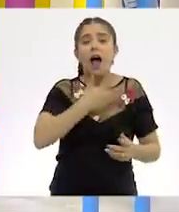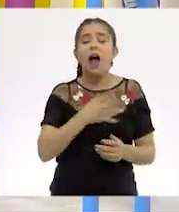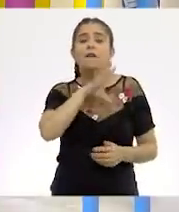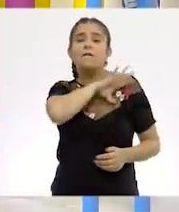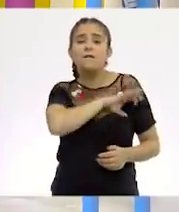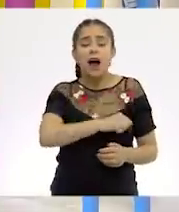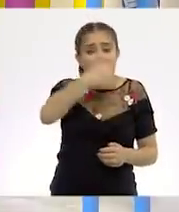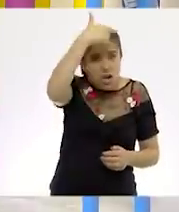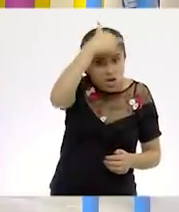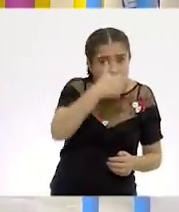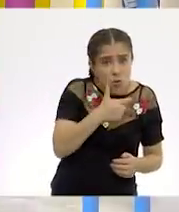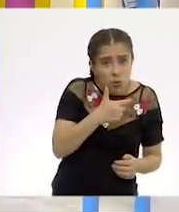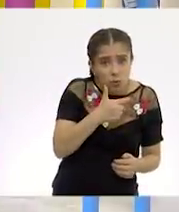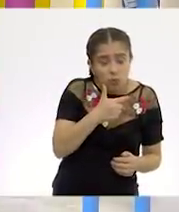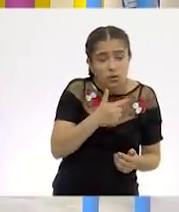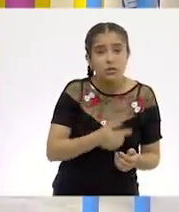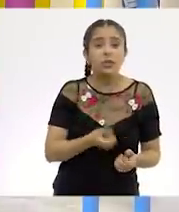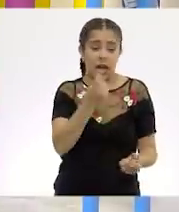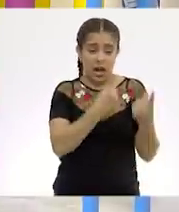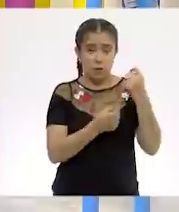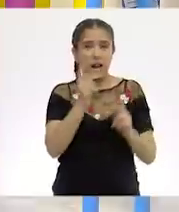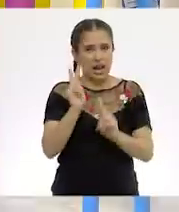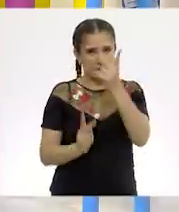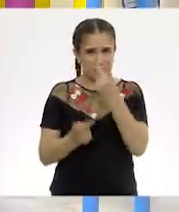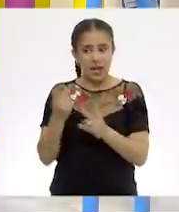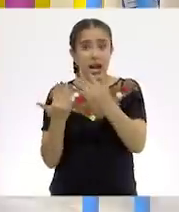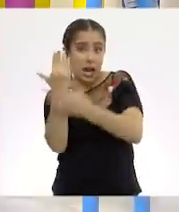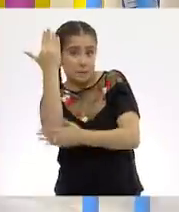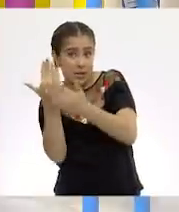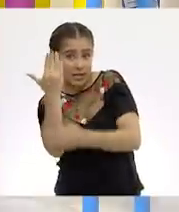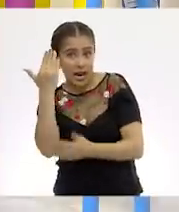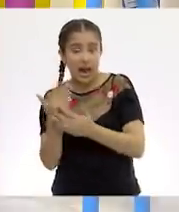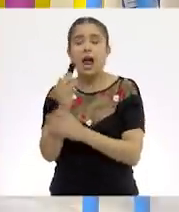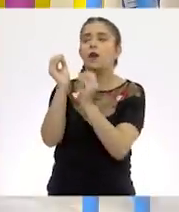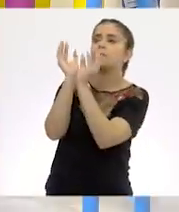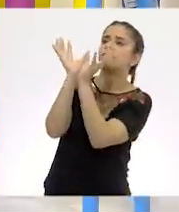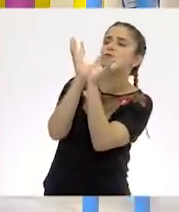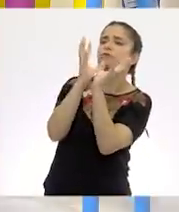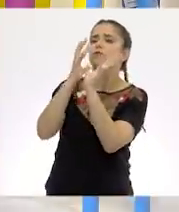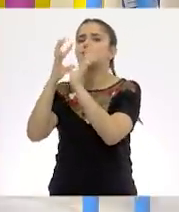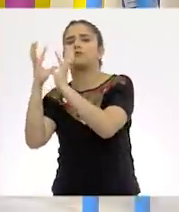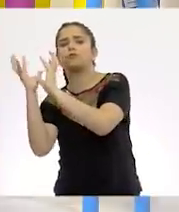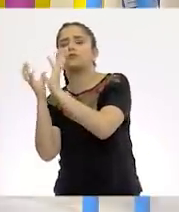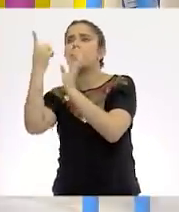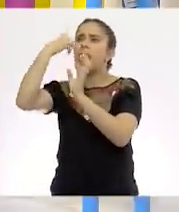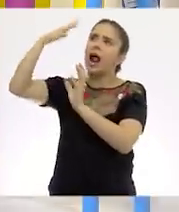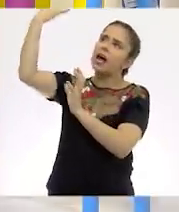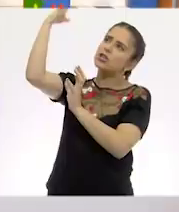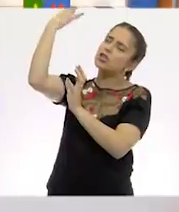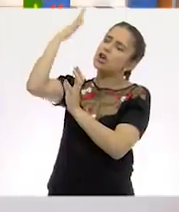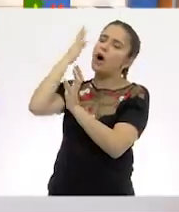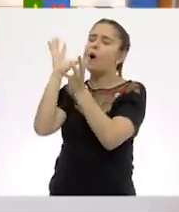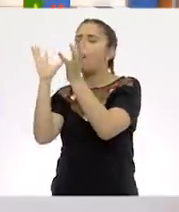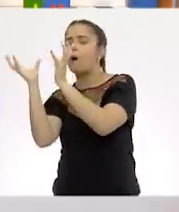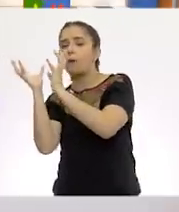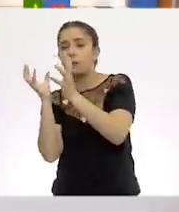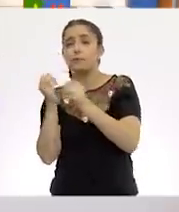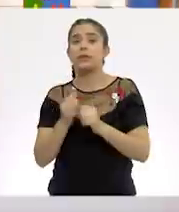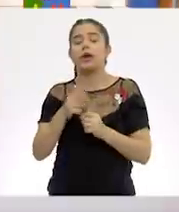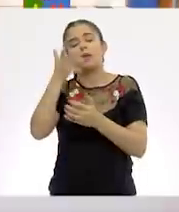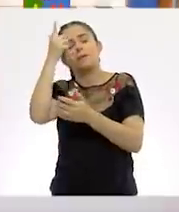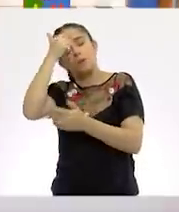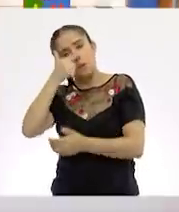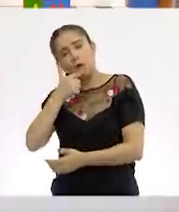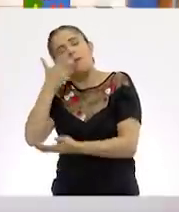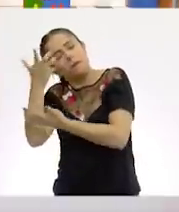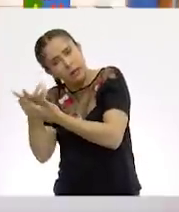plantas que en el día tienen mucha actividad, es decir, buscan los rayos del sol y por la noche igual descansan.